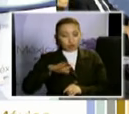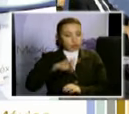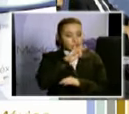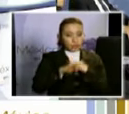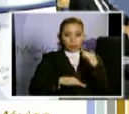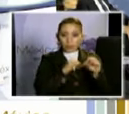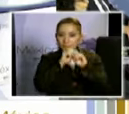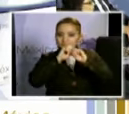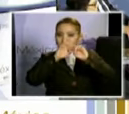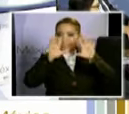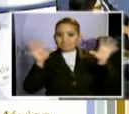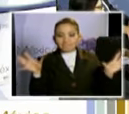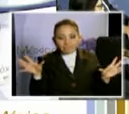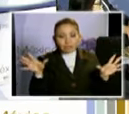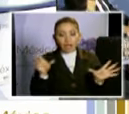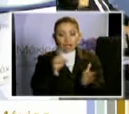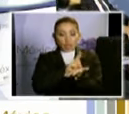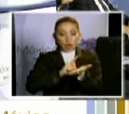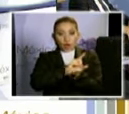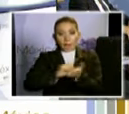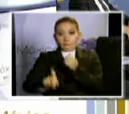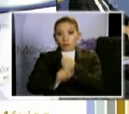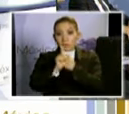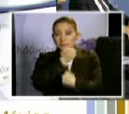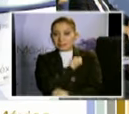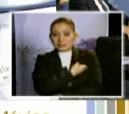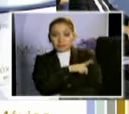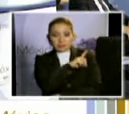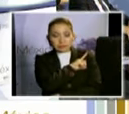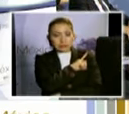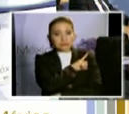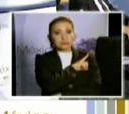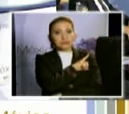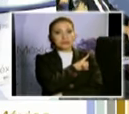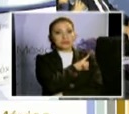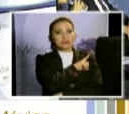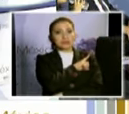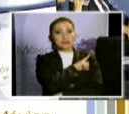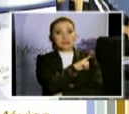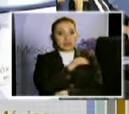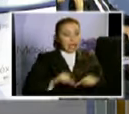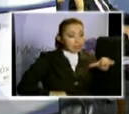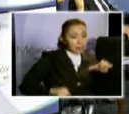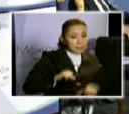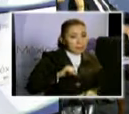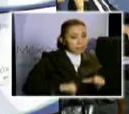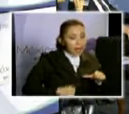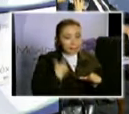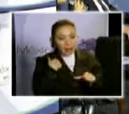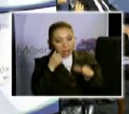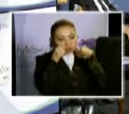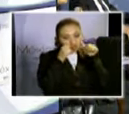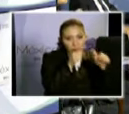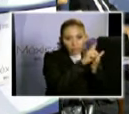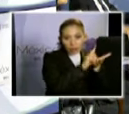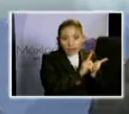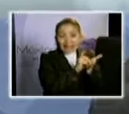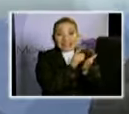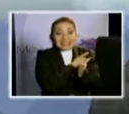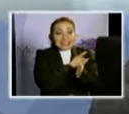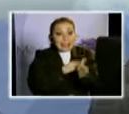es muy claro. Las drogas son un problema de salud. La política de drogas tiene que